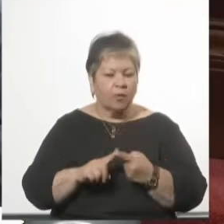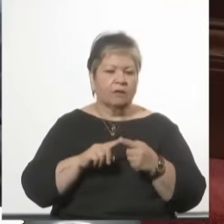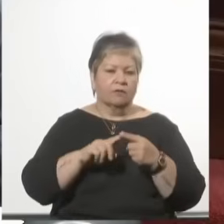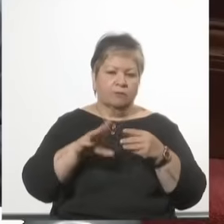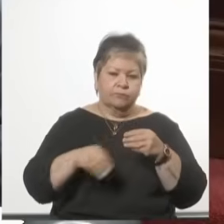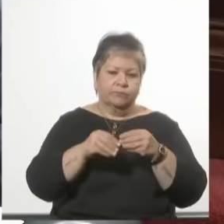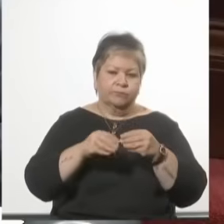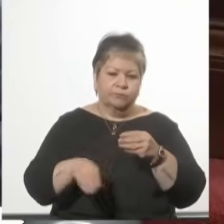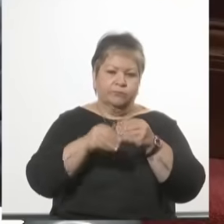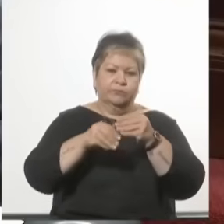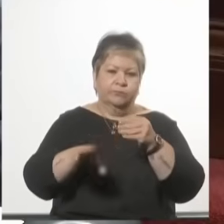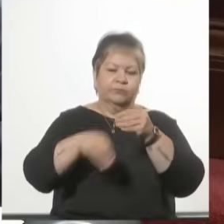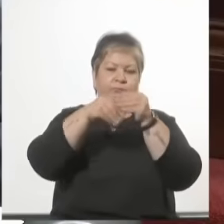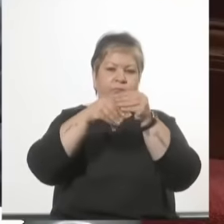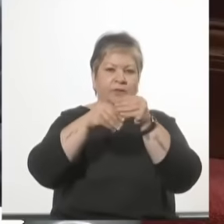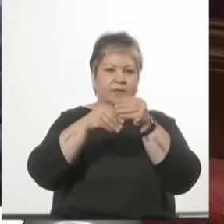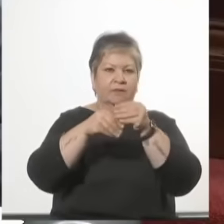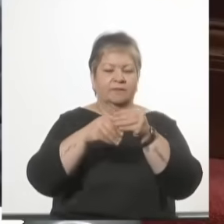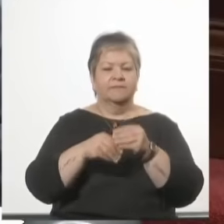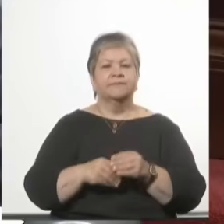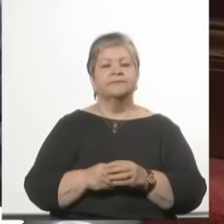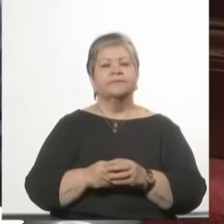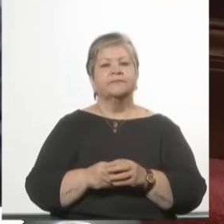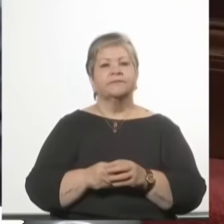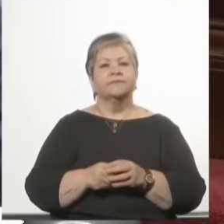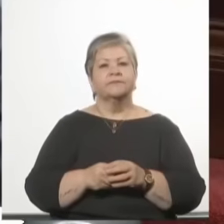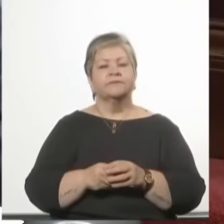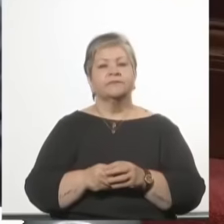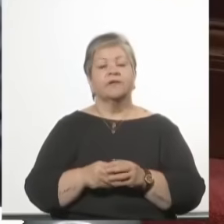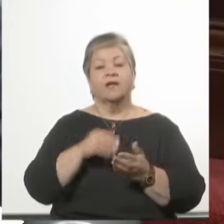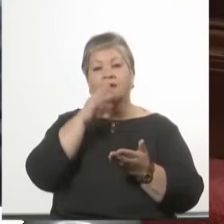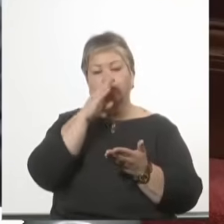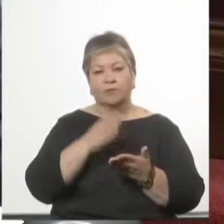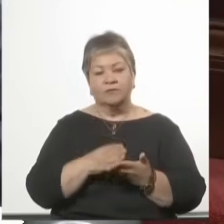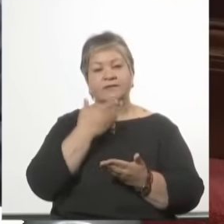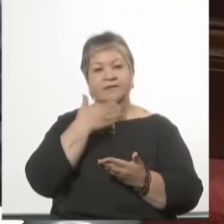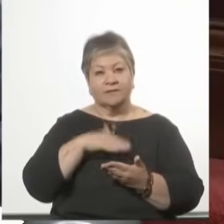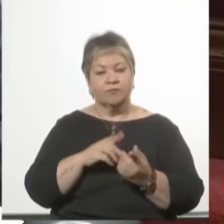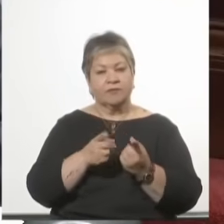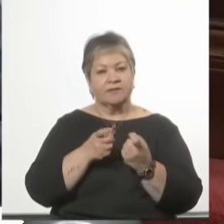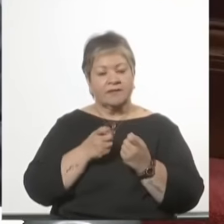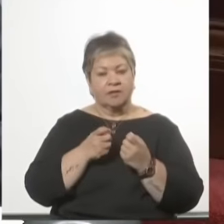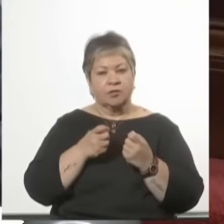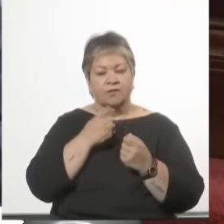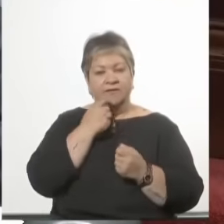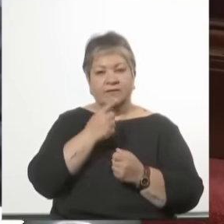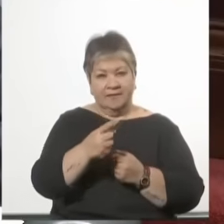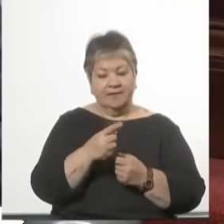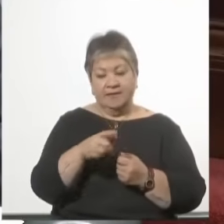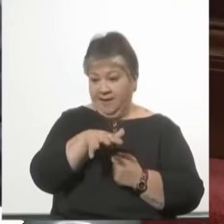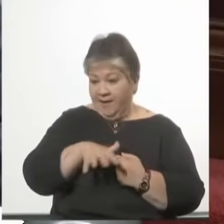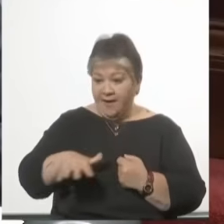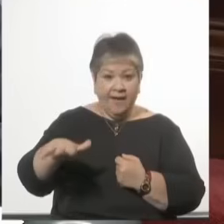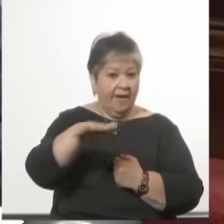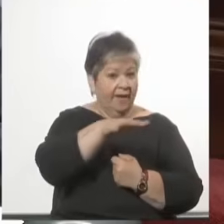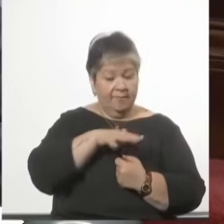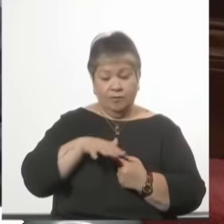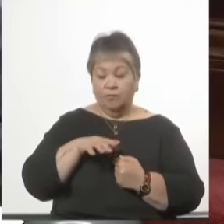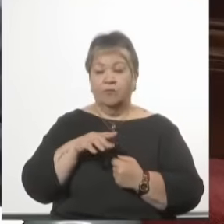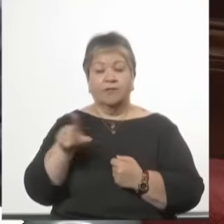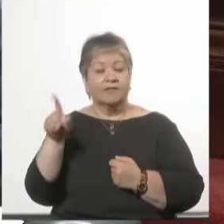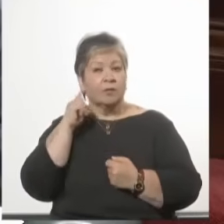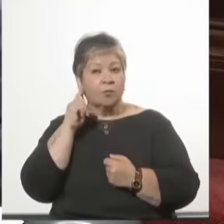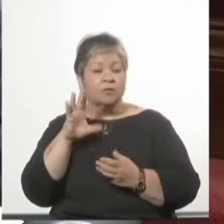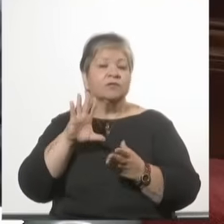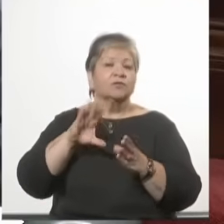convinieron prorrogar el plazo previsto en la cláusula 36. Por último, entendemos necesario expresar en este ámbito, ya que se han oído algunas voces